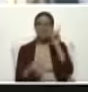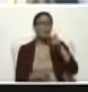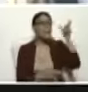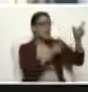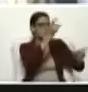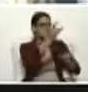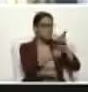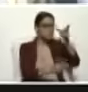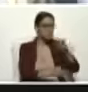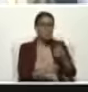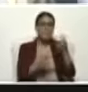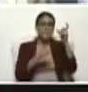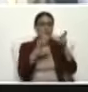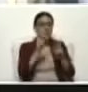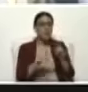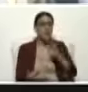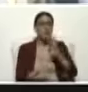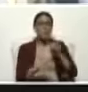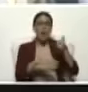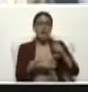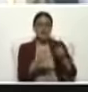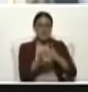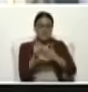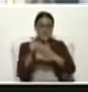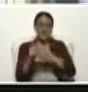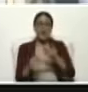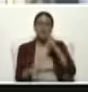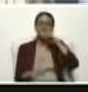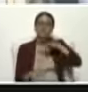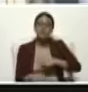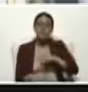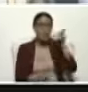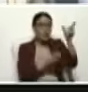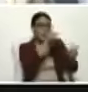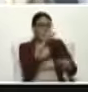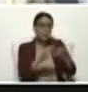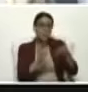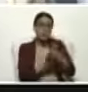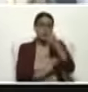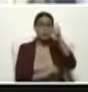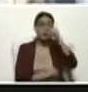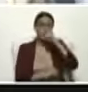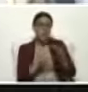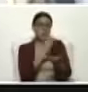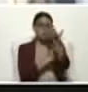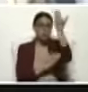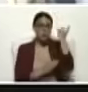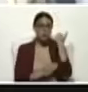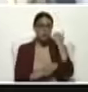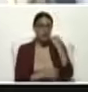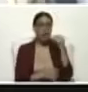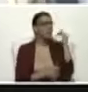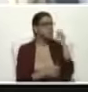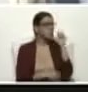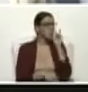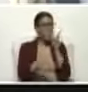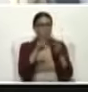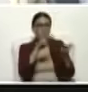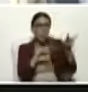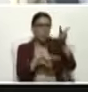Sáenz, a Luisa Cáceres Arismendi, a Ana María Campos, a Juana Ramírez la Avanzadora, a Josefa Joaquina